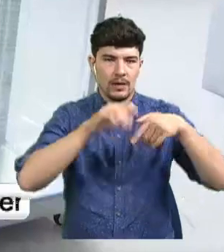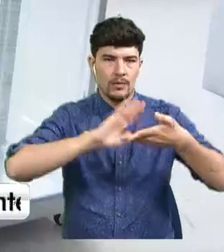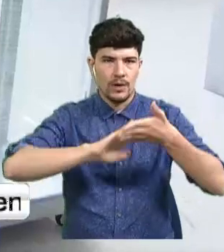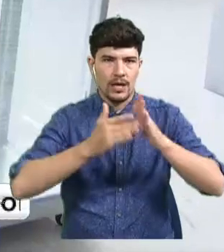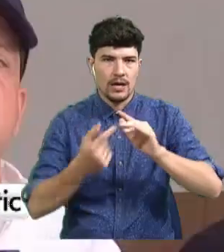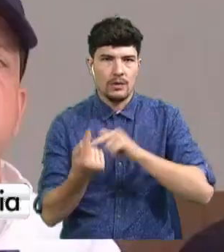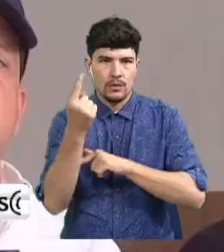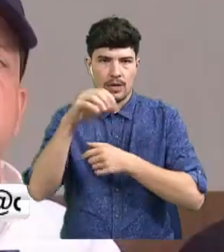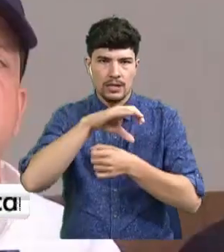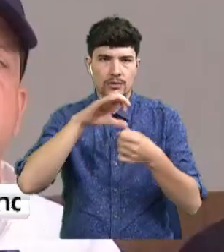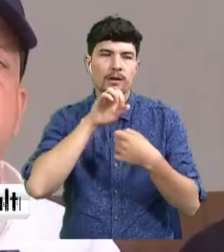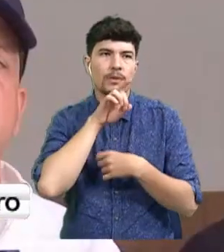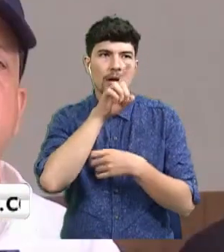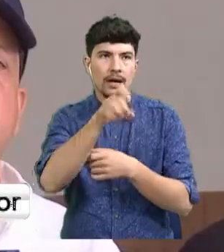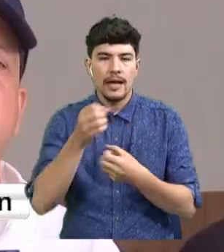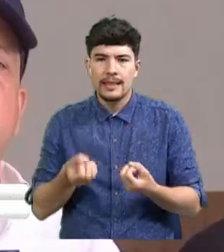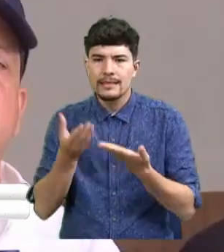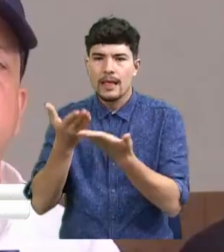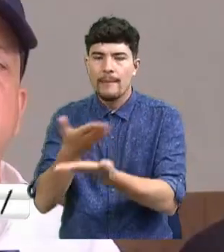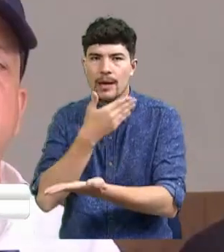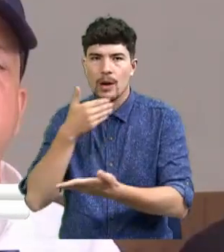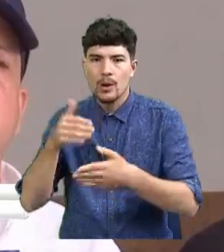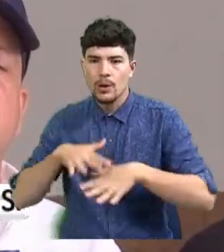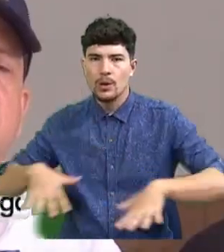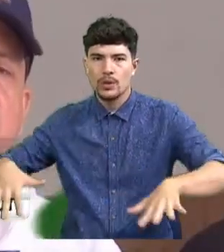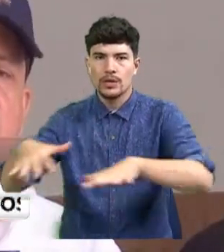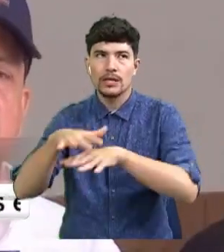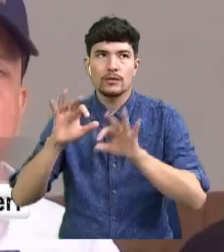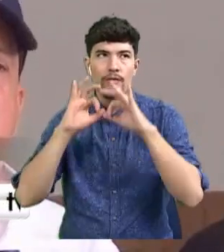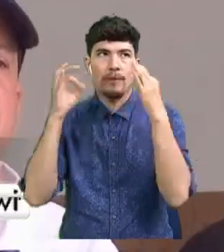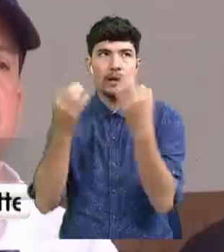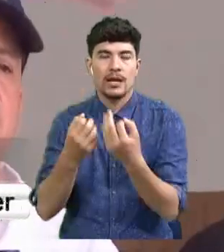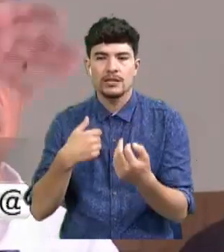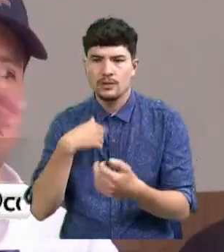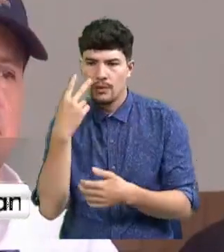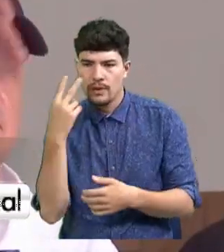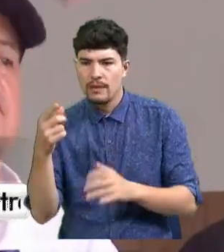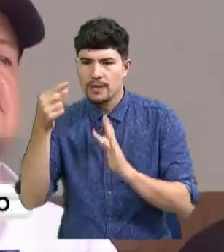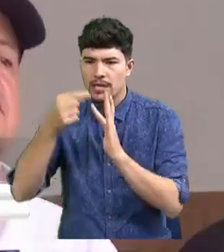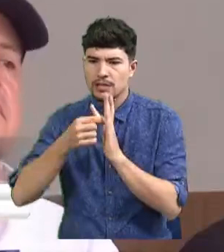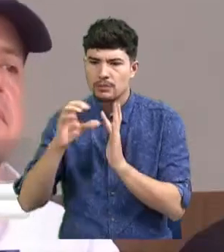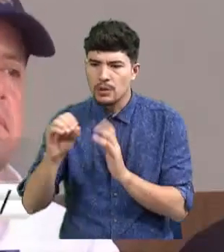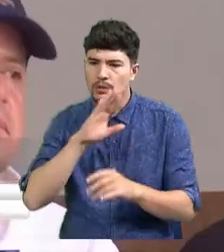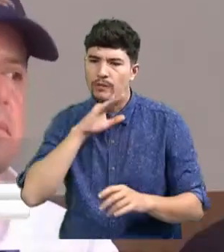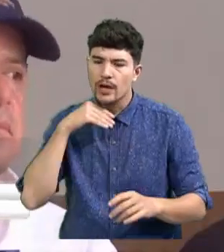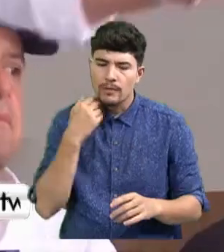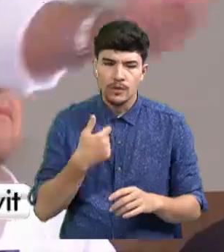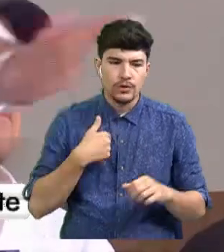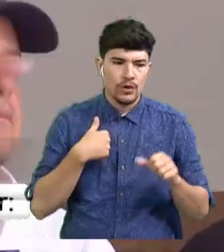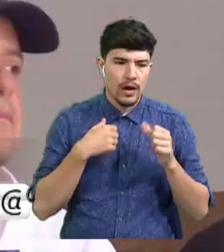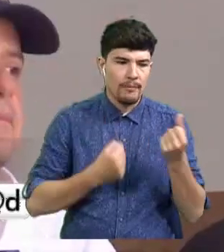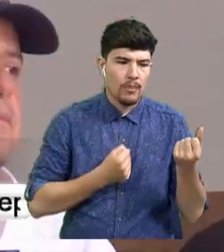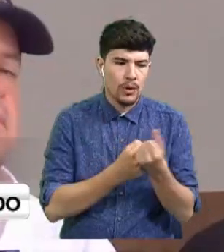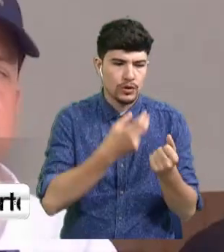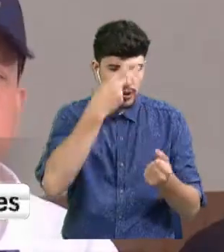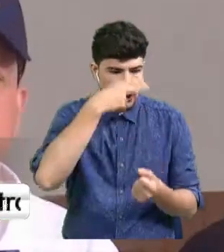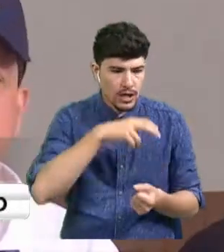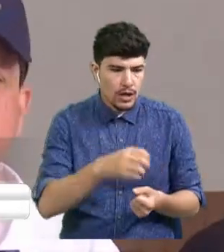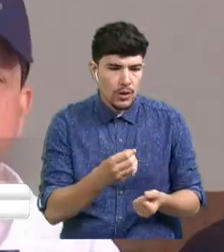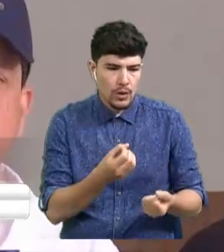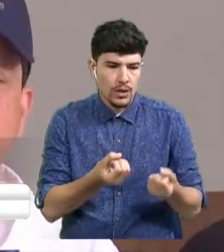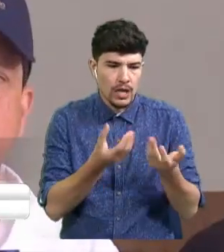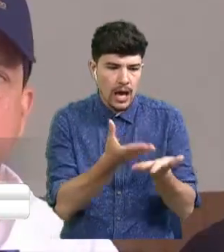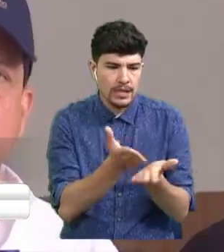Bucaramanga. Eso les va a mejorar el entorno familiar. Mire cómo, que tengo a mi esposo enfermo, que mantengo a mis dos hijos, que trabajo, que voy a generar.